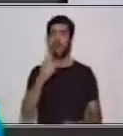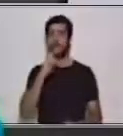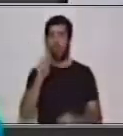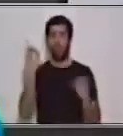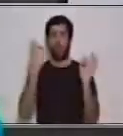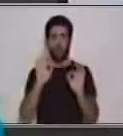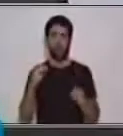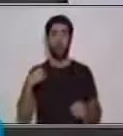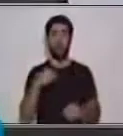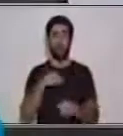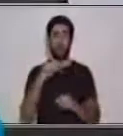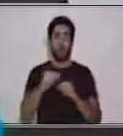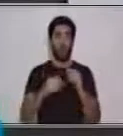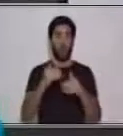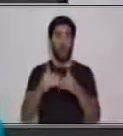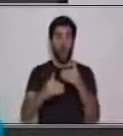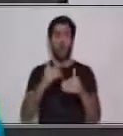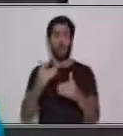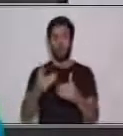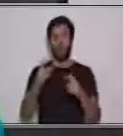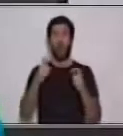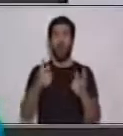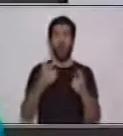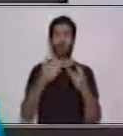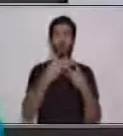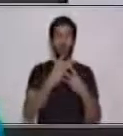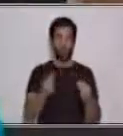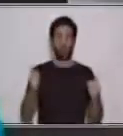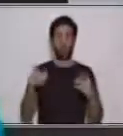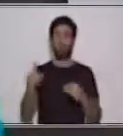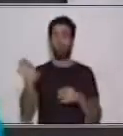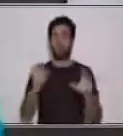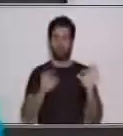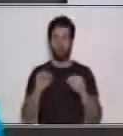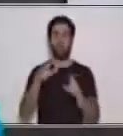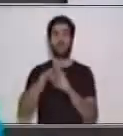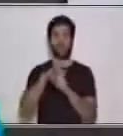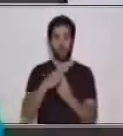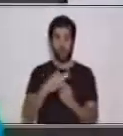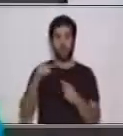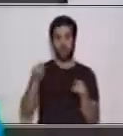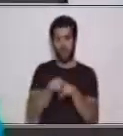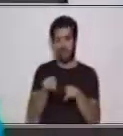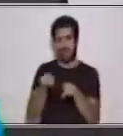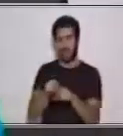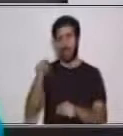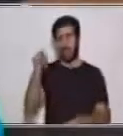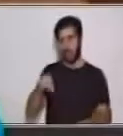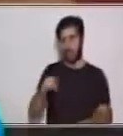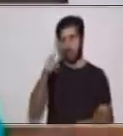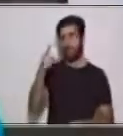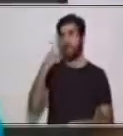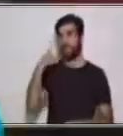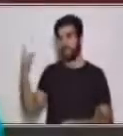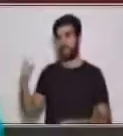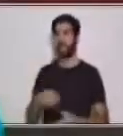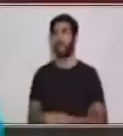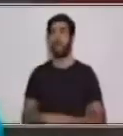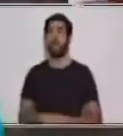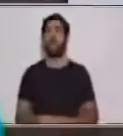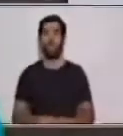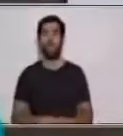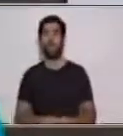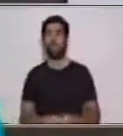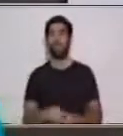tener que resolver algunos pequeños problemas en cuanto a situaciones como esa. Vamos a tomar en cuenta entonces el gramo. Algo